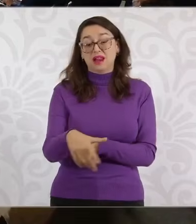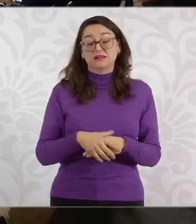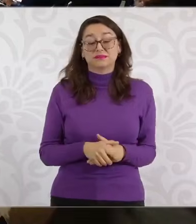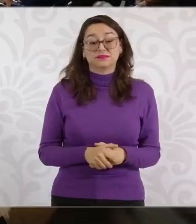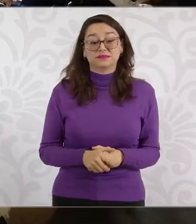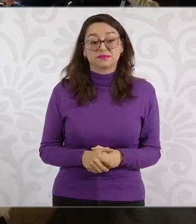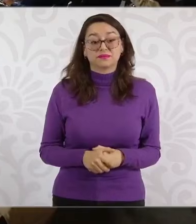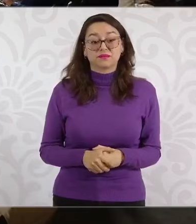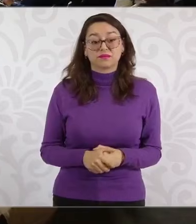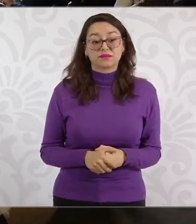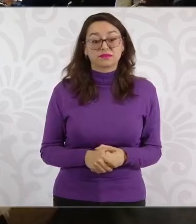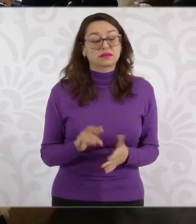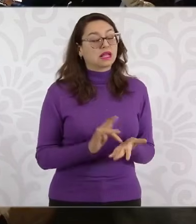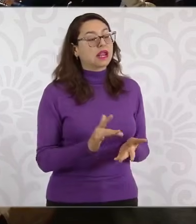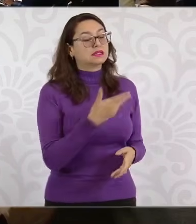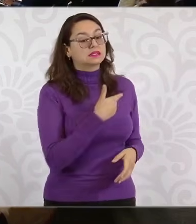Presidenta.